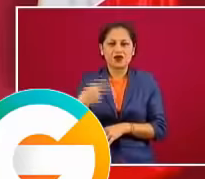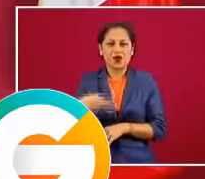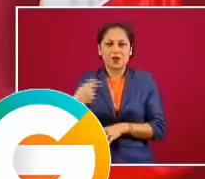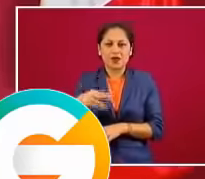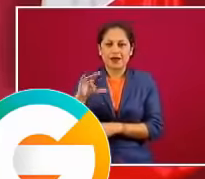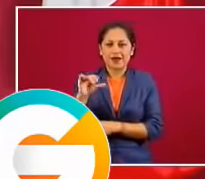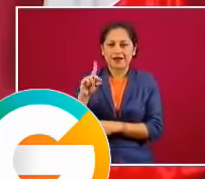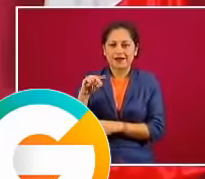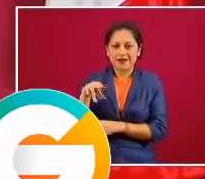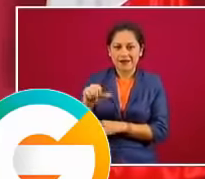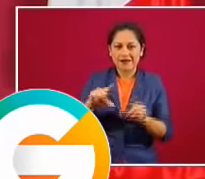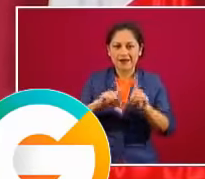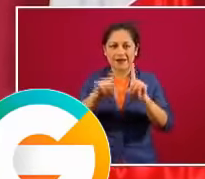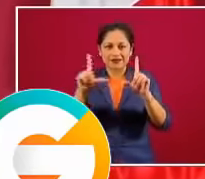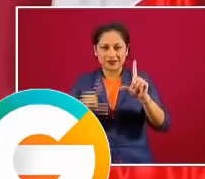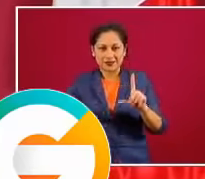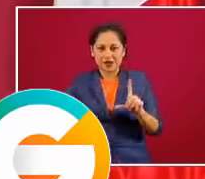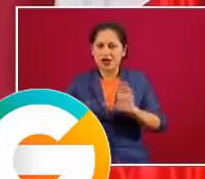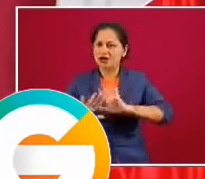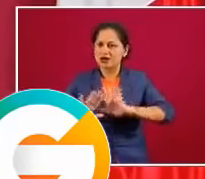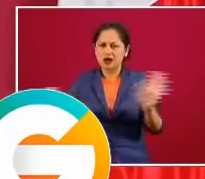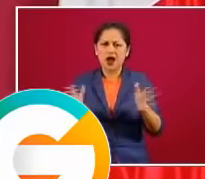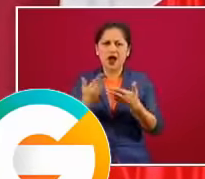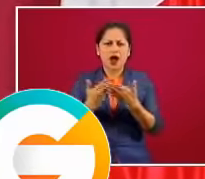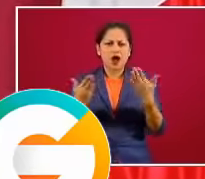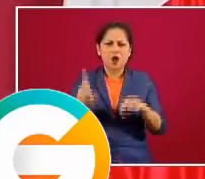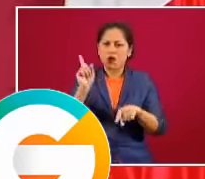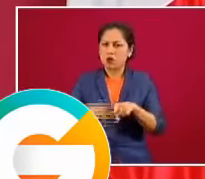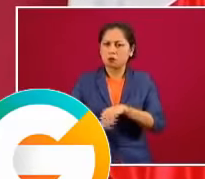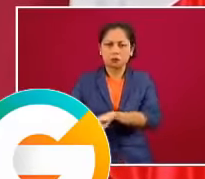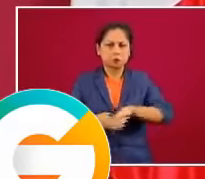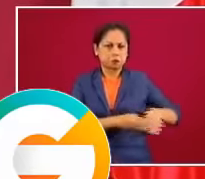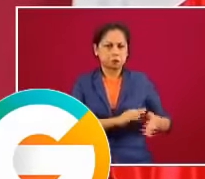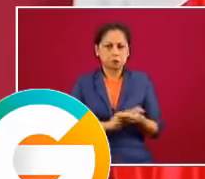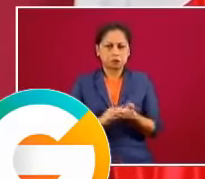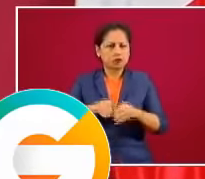Ahora todo es voluntario, pero sí